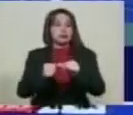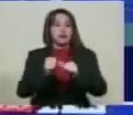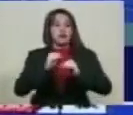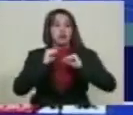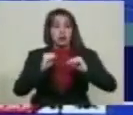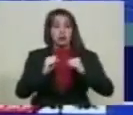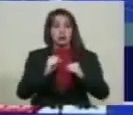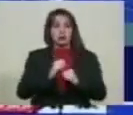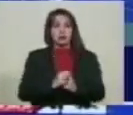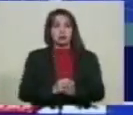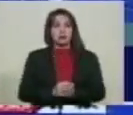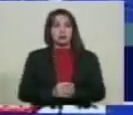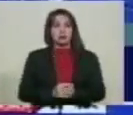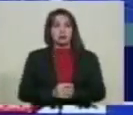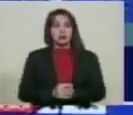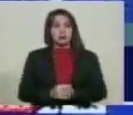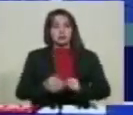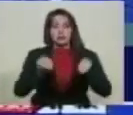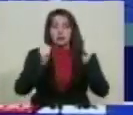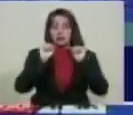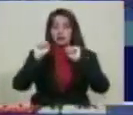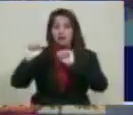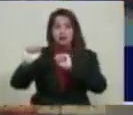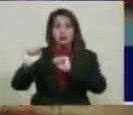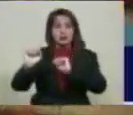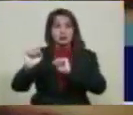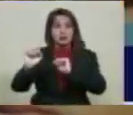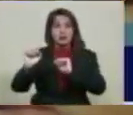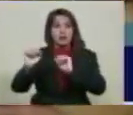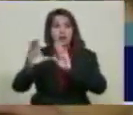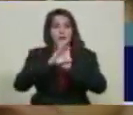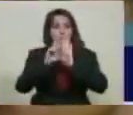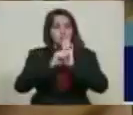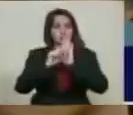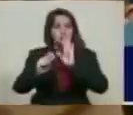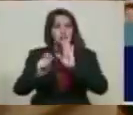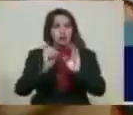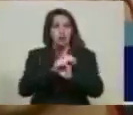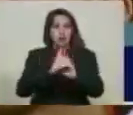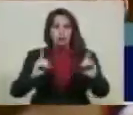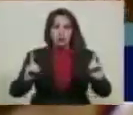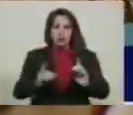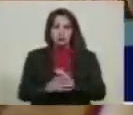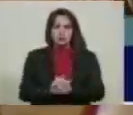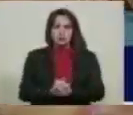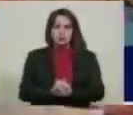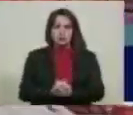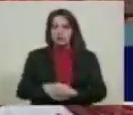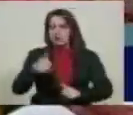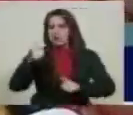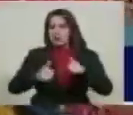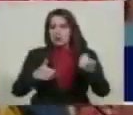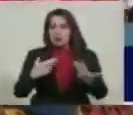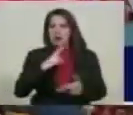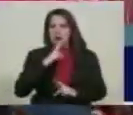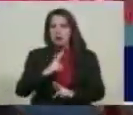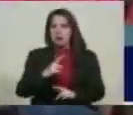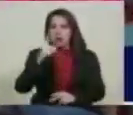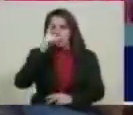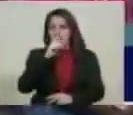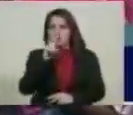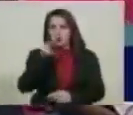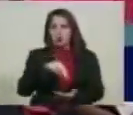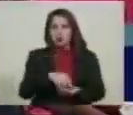perseverancia, defensa de la Constitución y la democracia. ¿Y cuál fue nuestra respuesta en el año